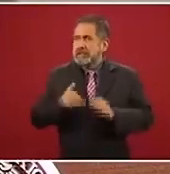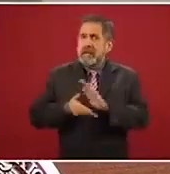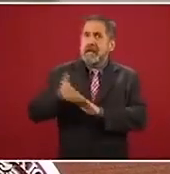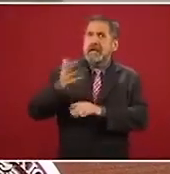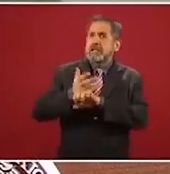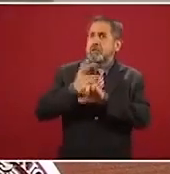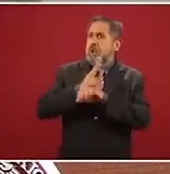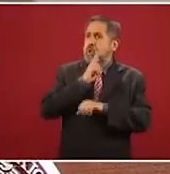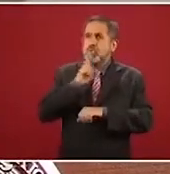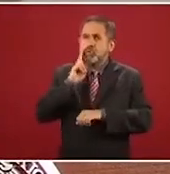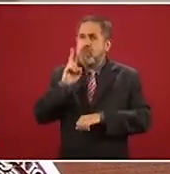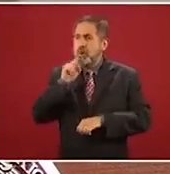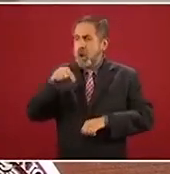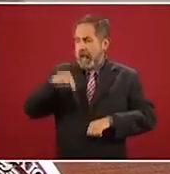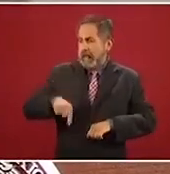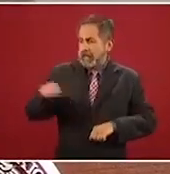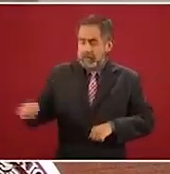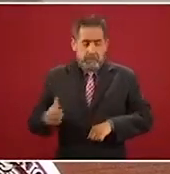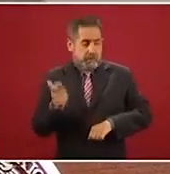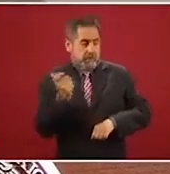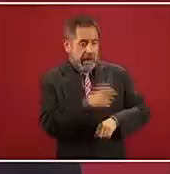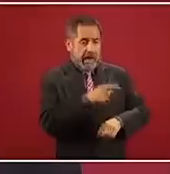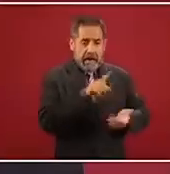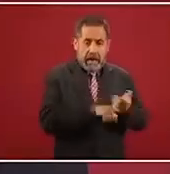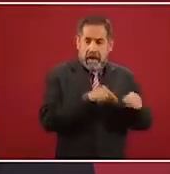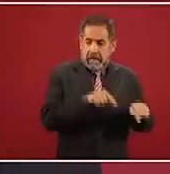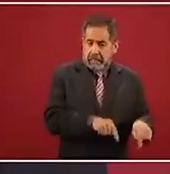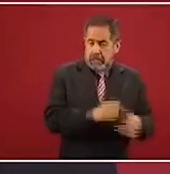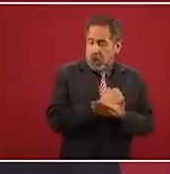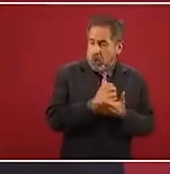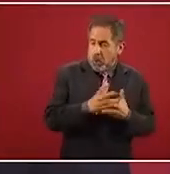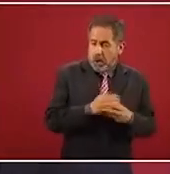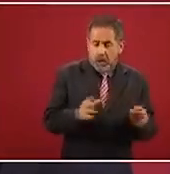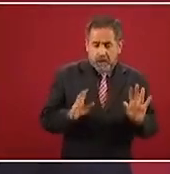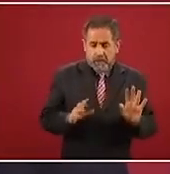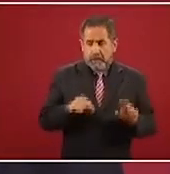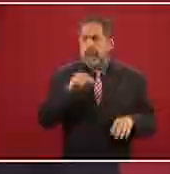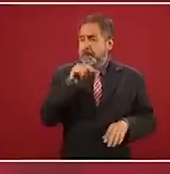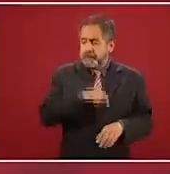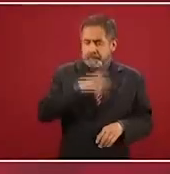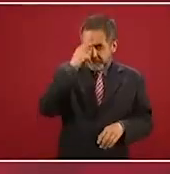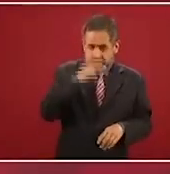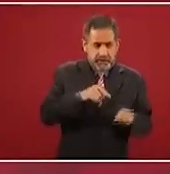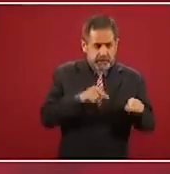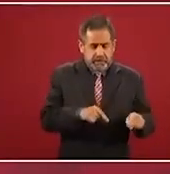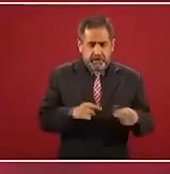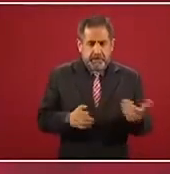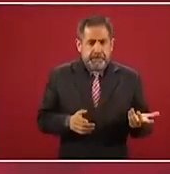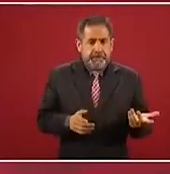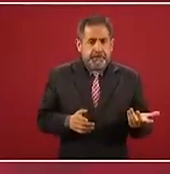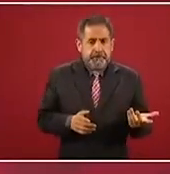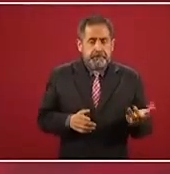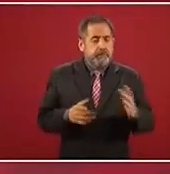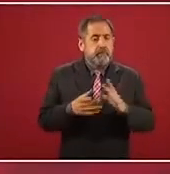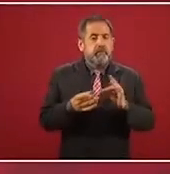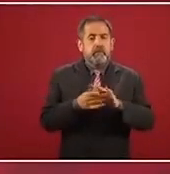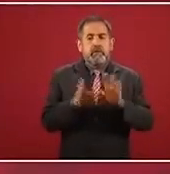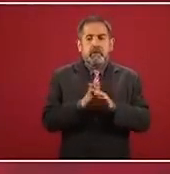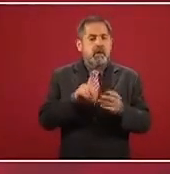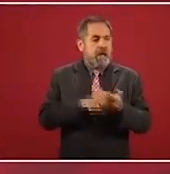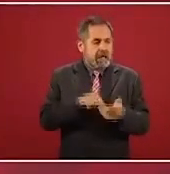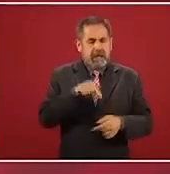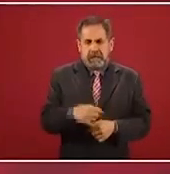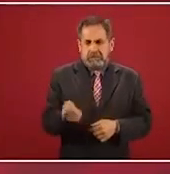curar o a otras partes y se cure aquí en México, que además hay muy